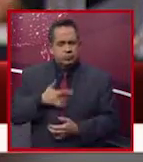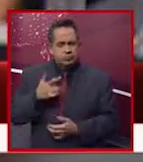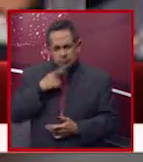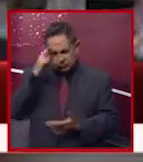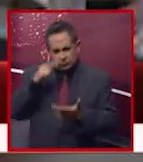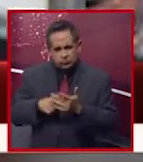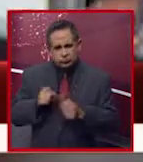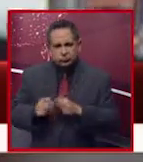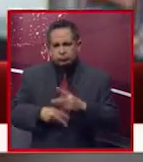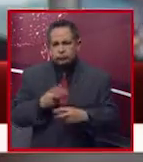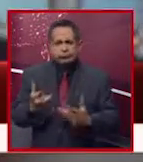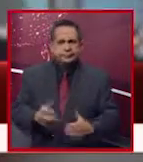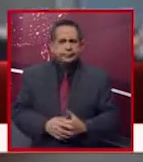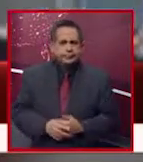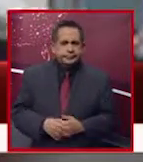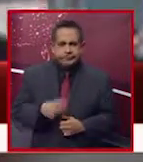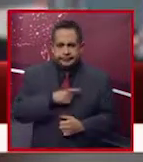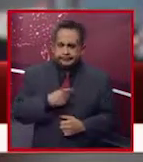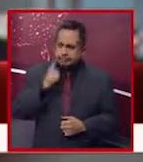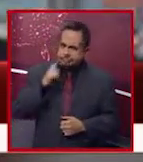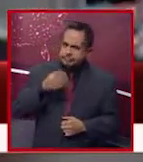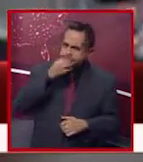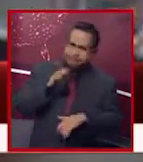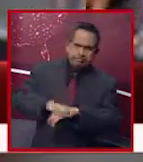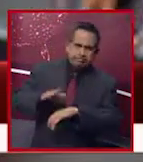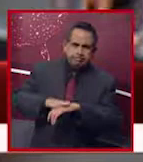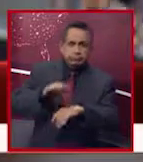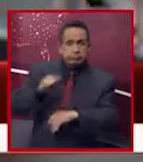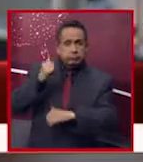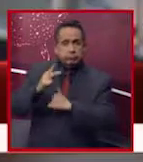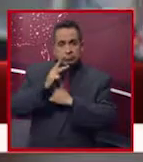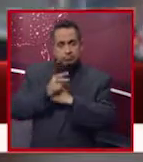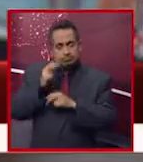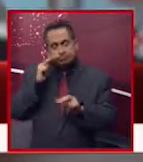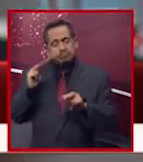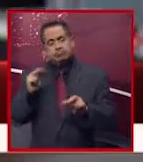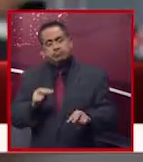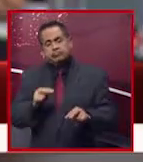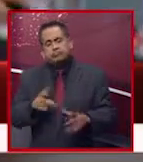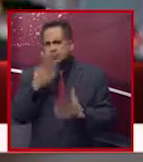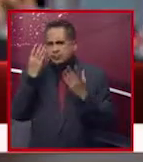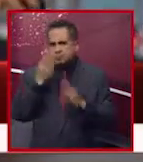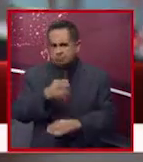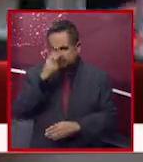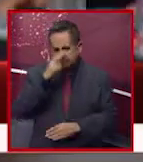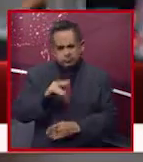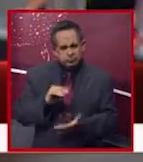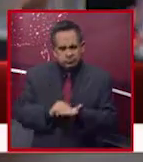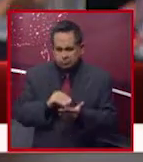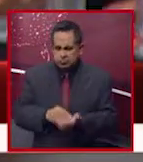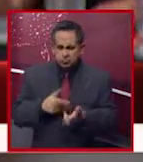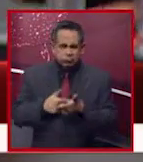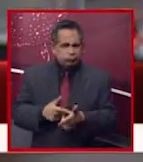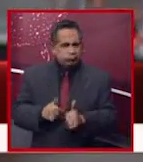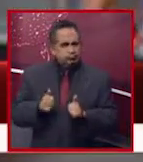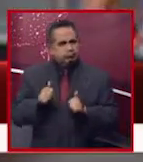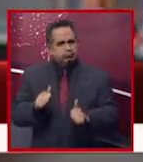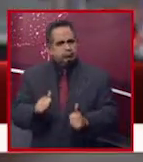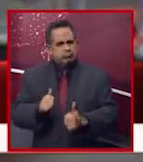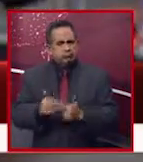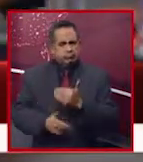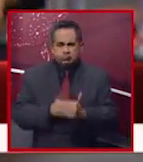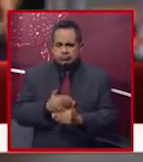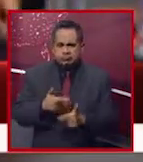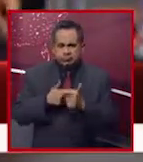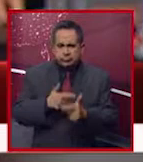seguro que así será. Y debemos de mandar ese tipo de señales a los mercados de que el Banco de México seguirá y continuará